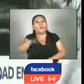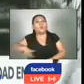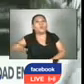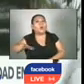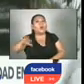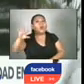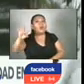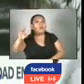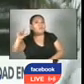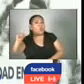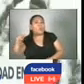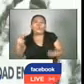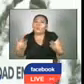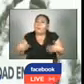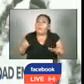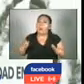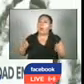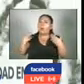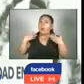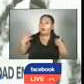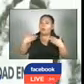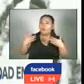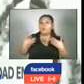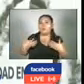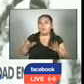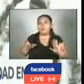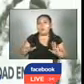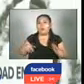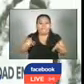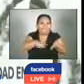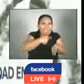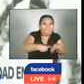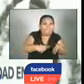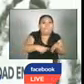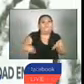clima es regularmente más cálido. Ya hay miles de vuelos cancelados y con atrasos.